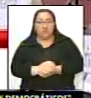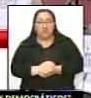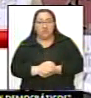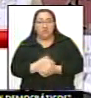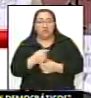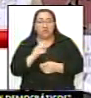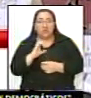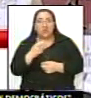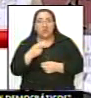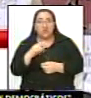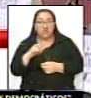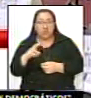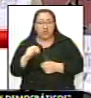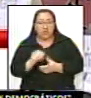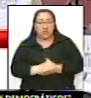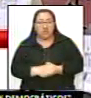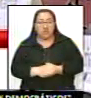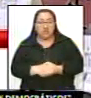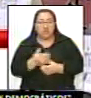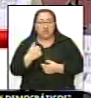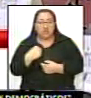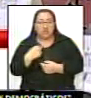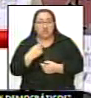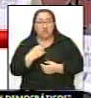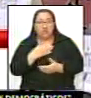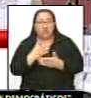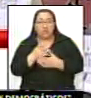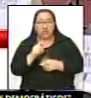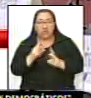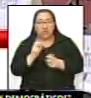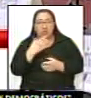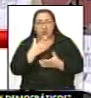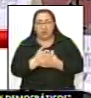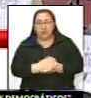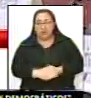casos chincheros, ¿no? Hay que tener en cuenta eso. Gracias.